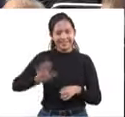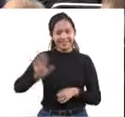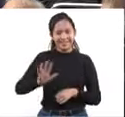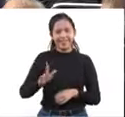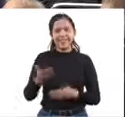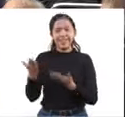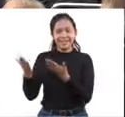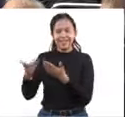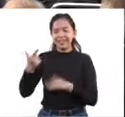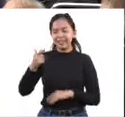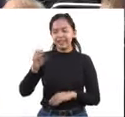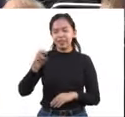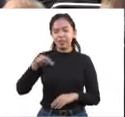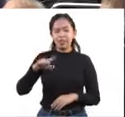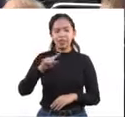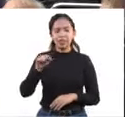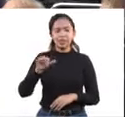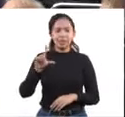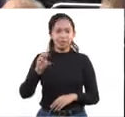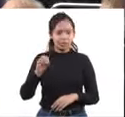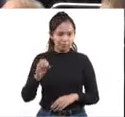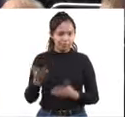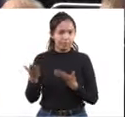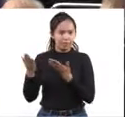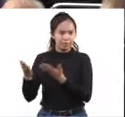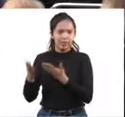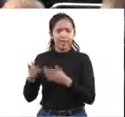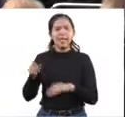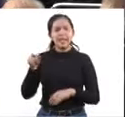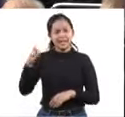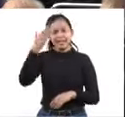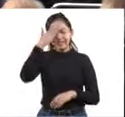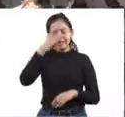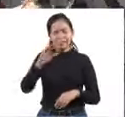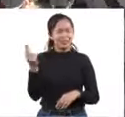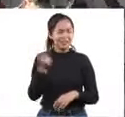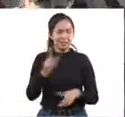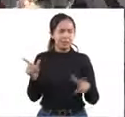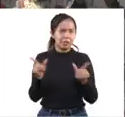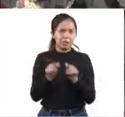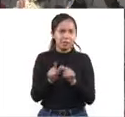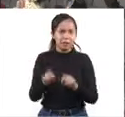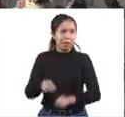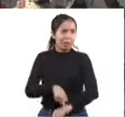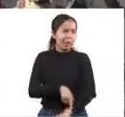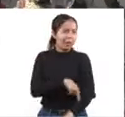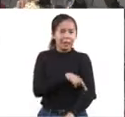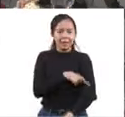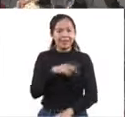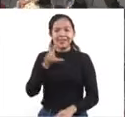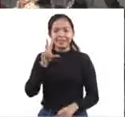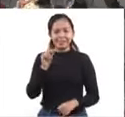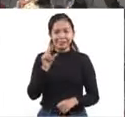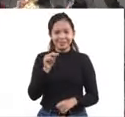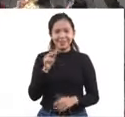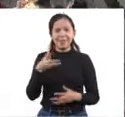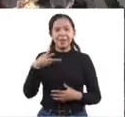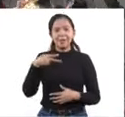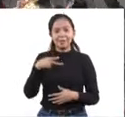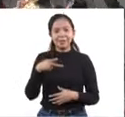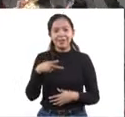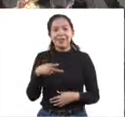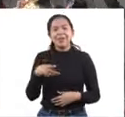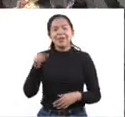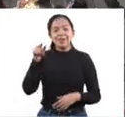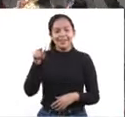Gonzalo, y él sabe que va a tener que ser muy breve. Porque no, hombre, no se la acaba. El problema de tener a